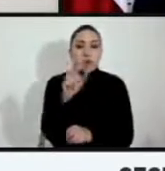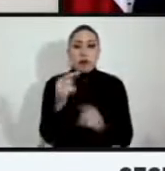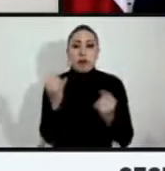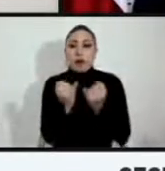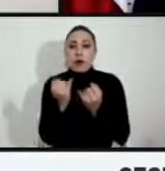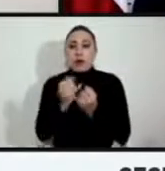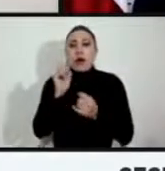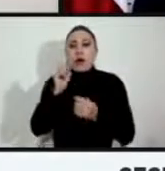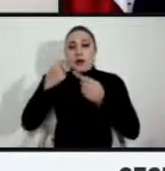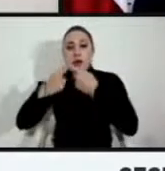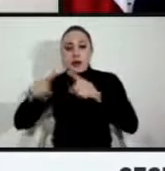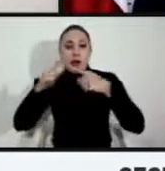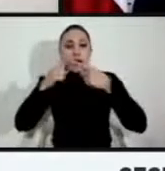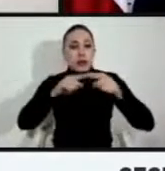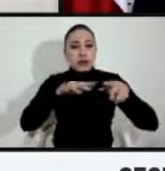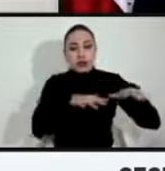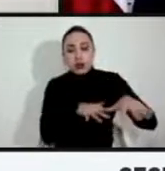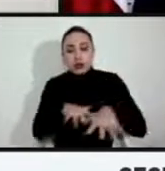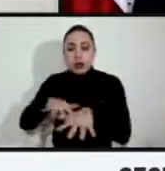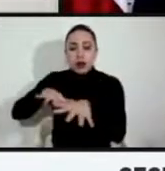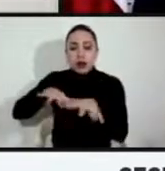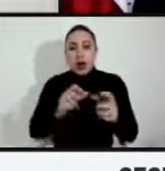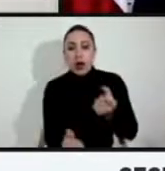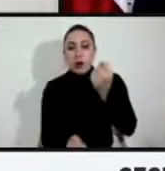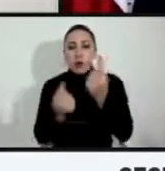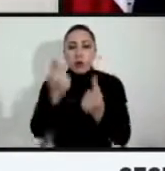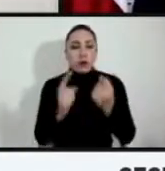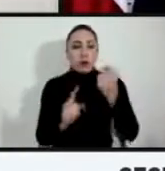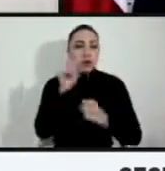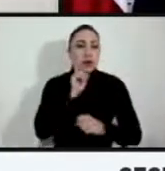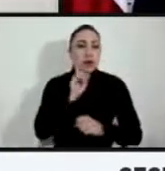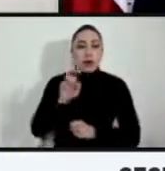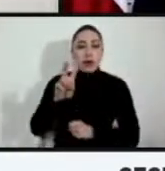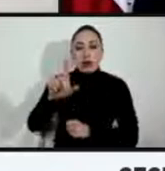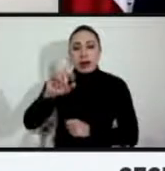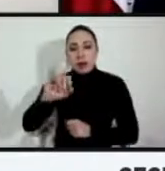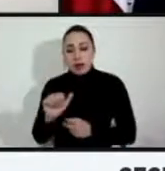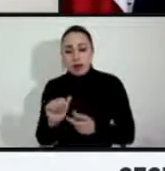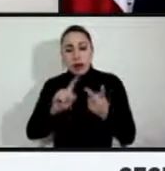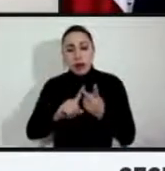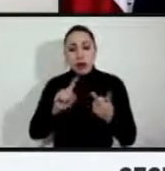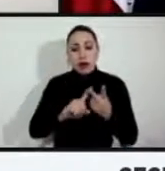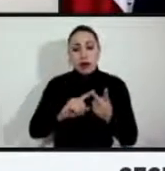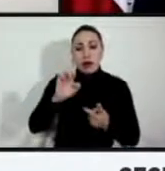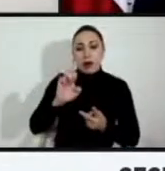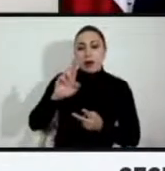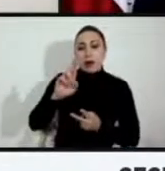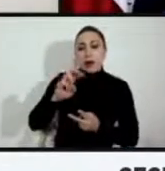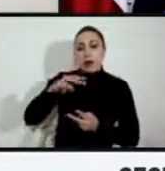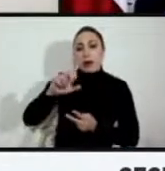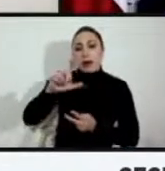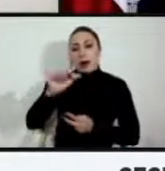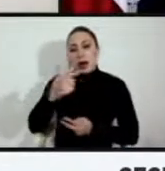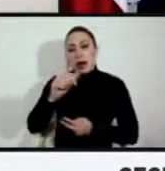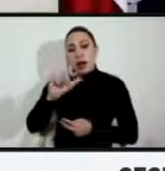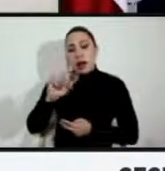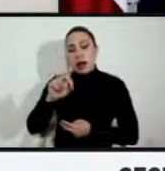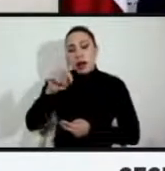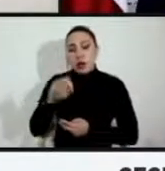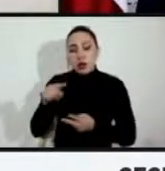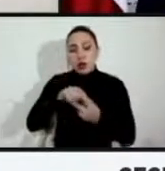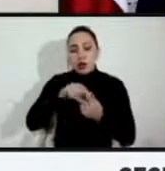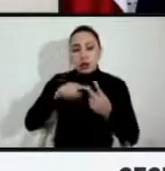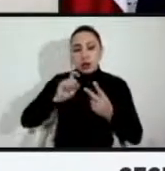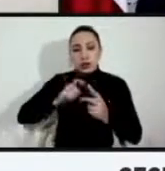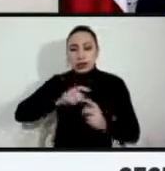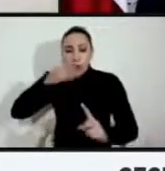México, donde hubo mujeres como Elvia Carrillo Puerto y Edmila Galindo, que perseguían un mismo fin,